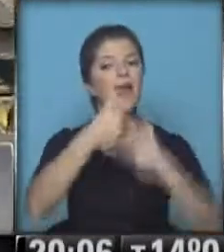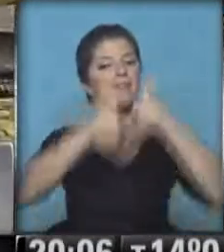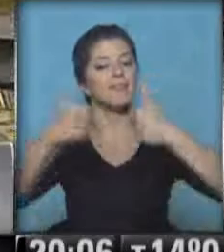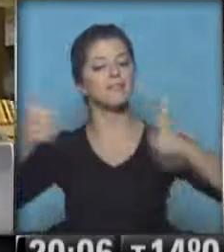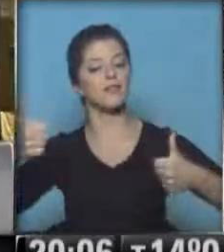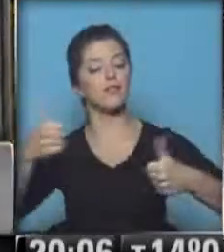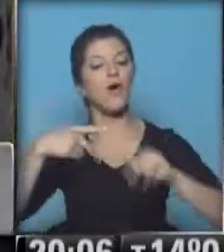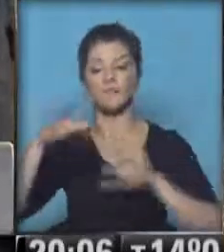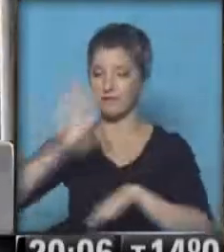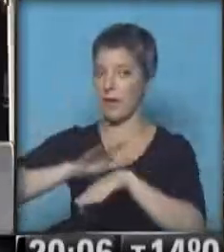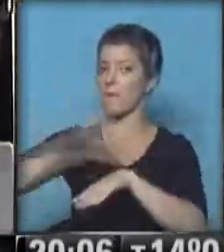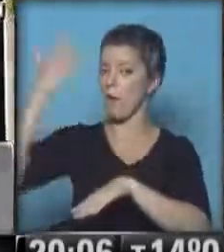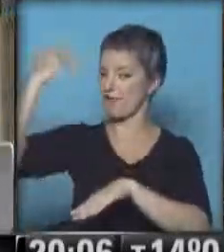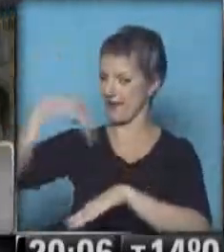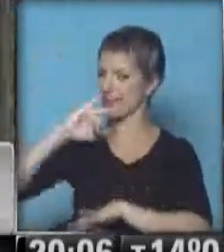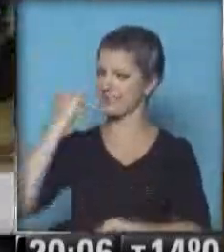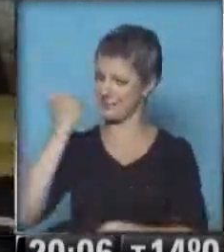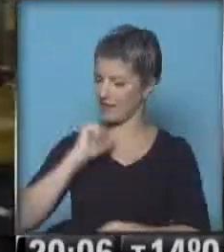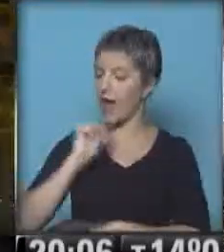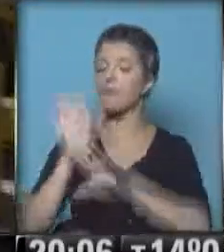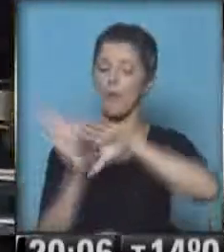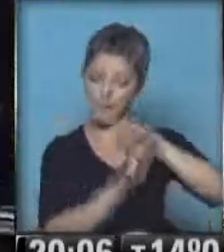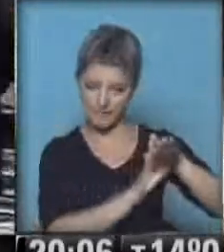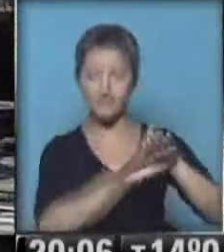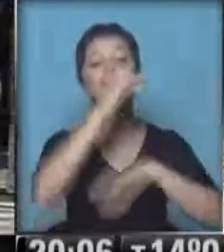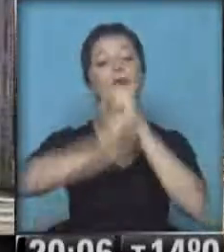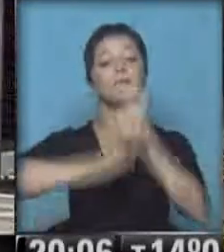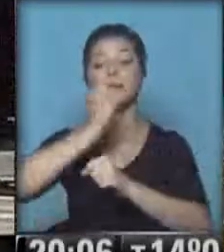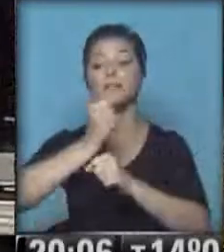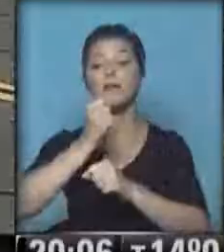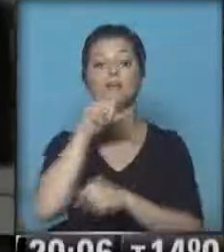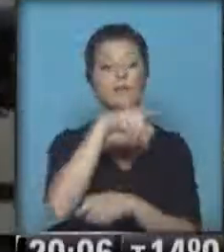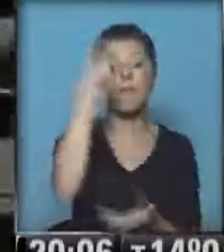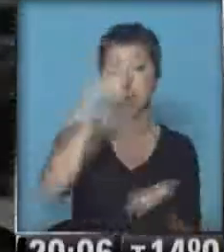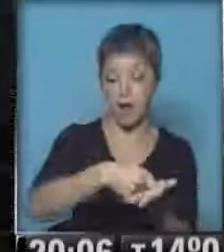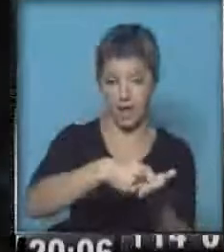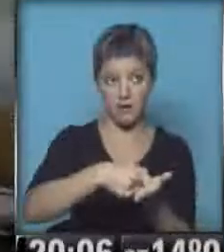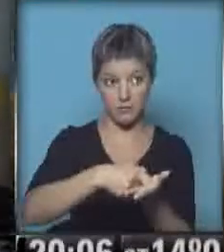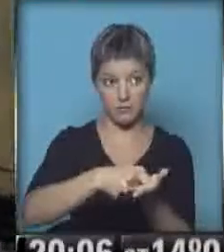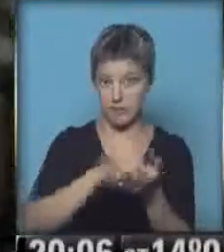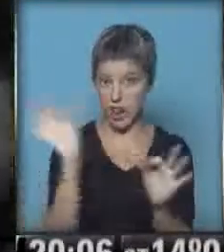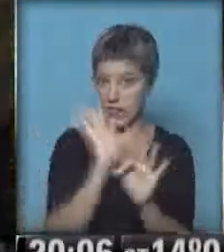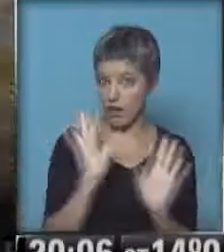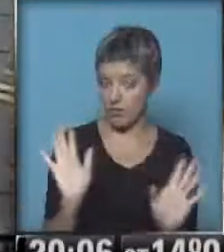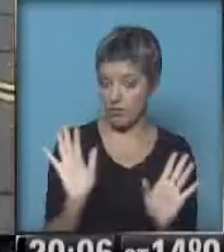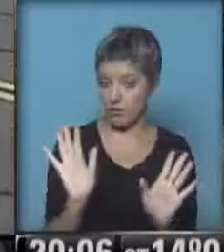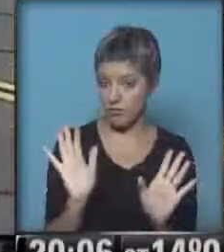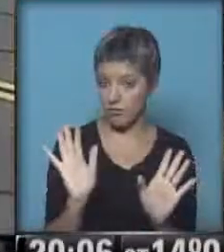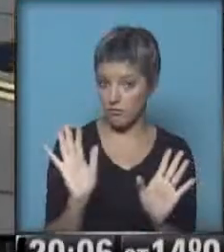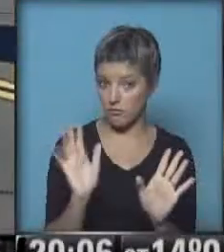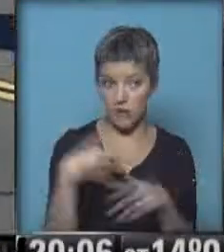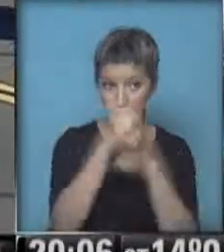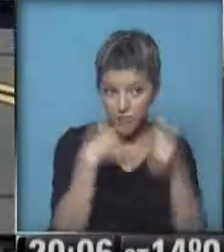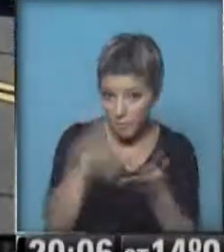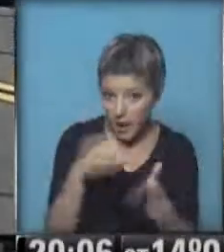tiempo. Más allá de eso, las empresas prácticamente no están pagando el canon que debieran pagar. Tengamos en cuenta